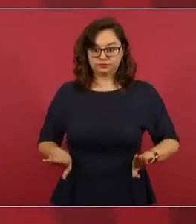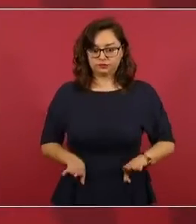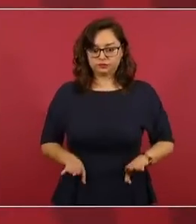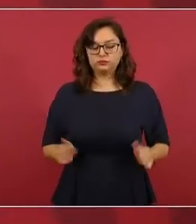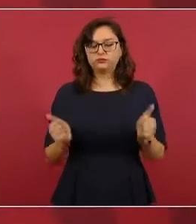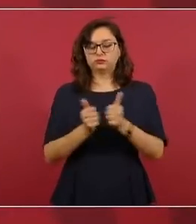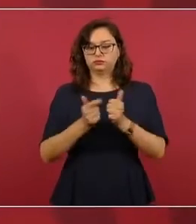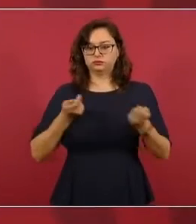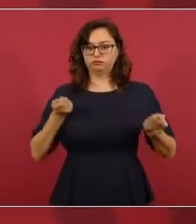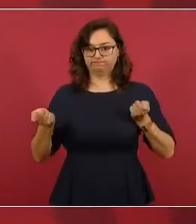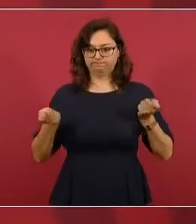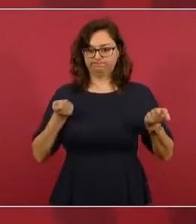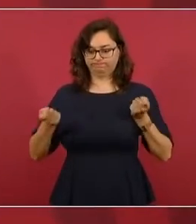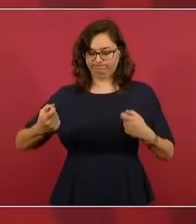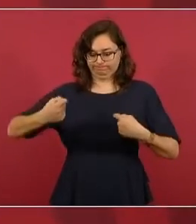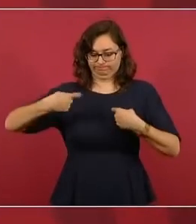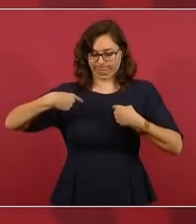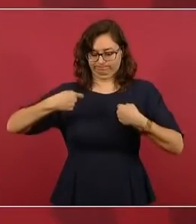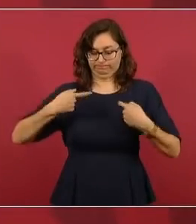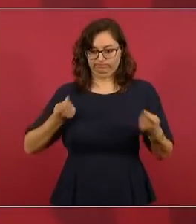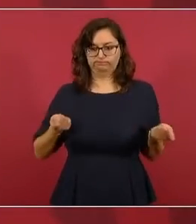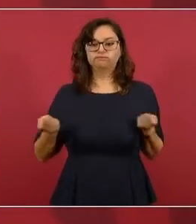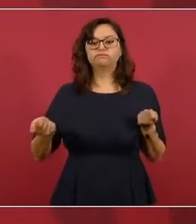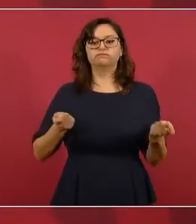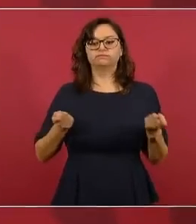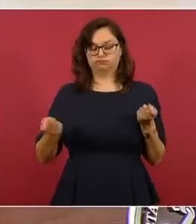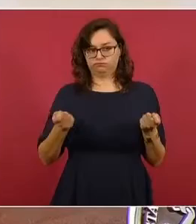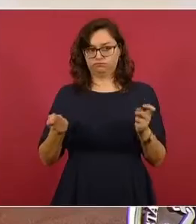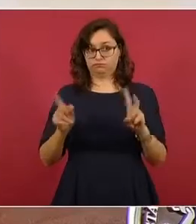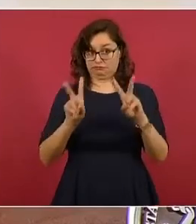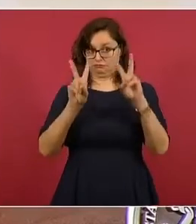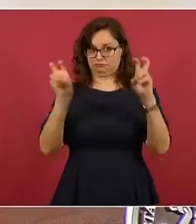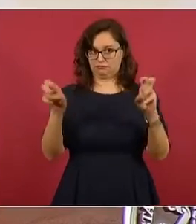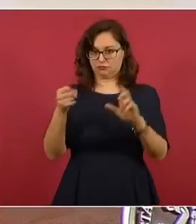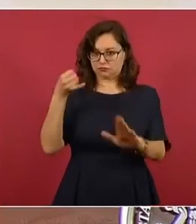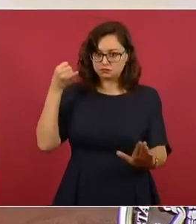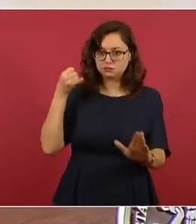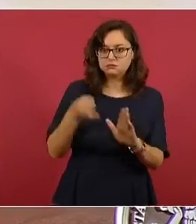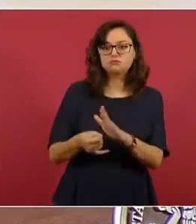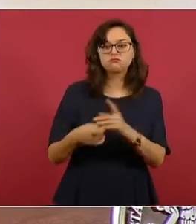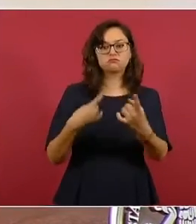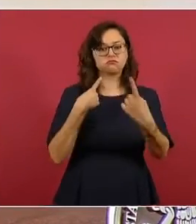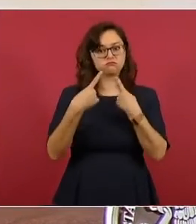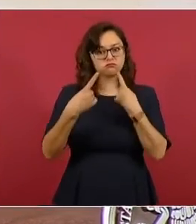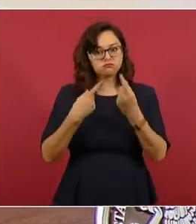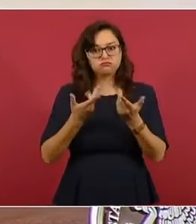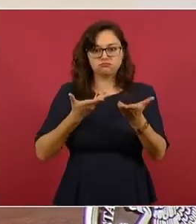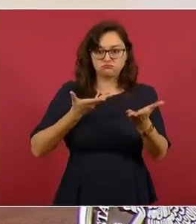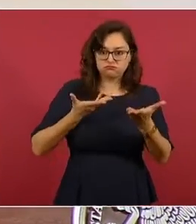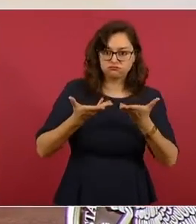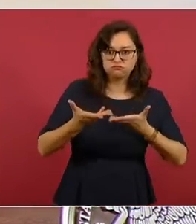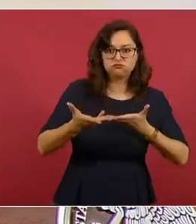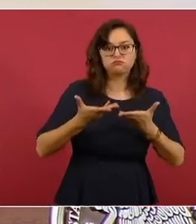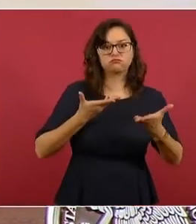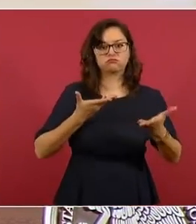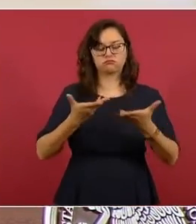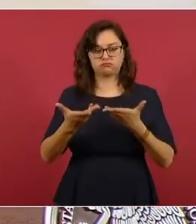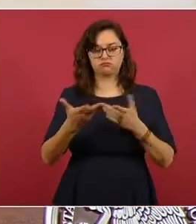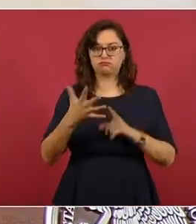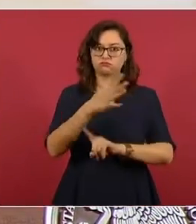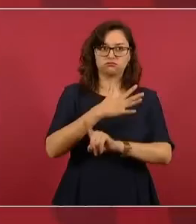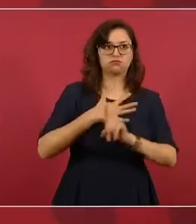autolimitarnos y a tratar los temas de fondo para conseguir